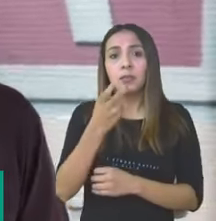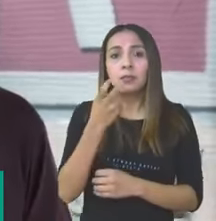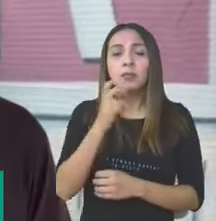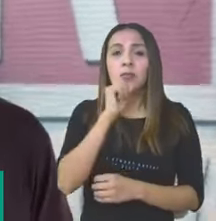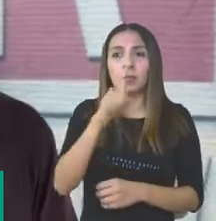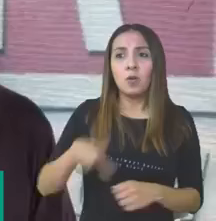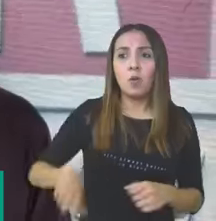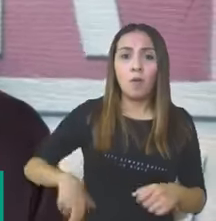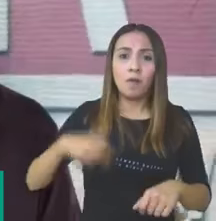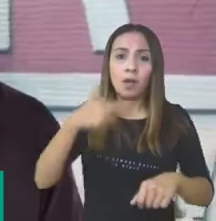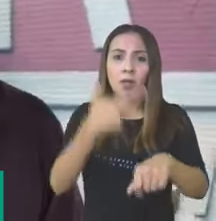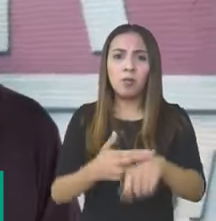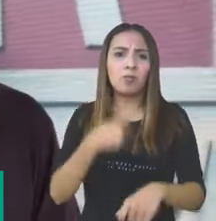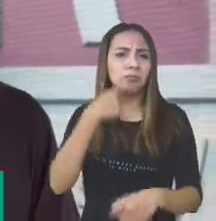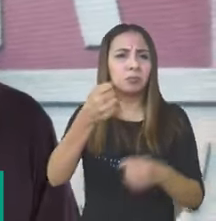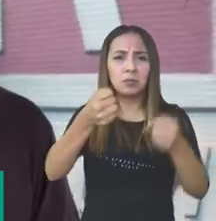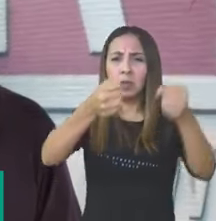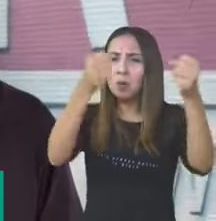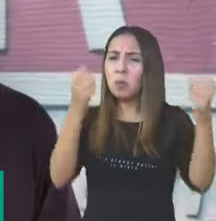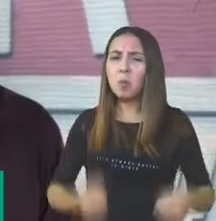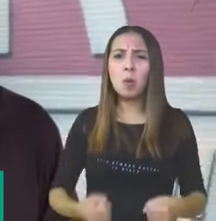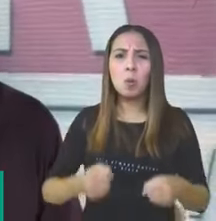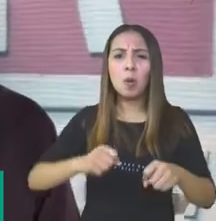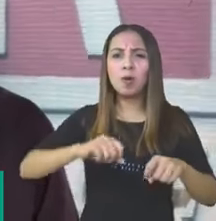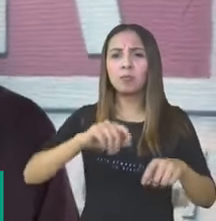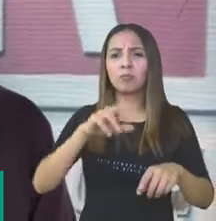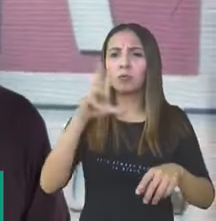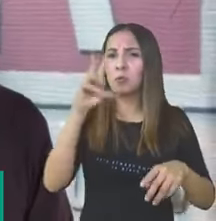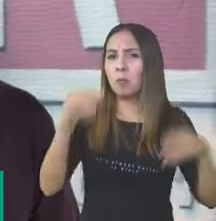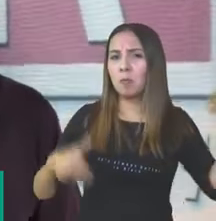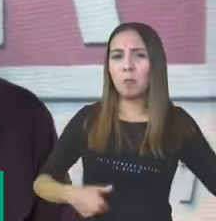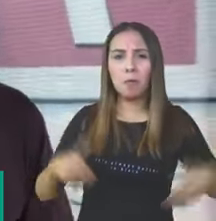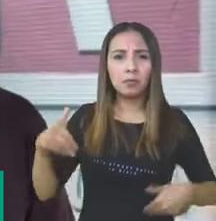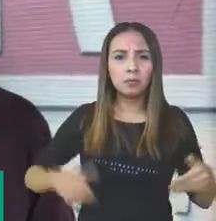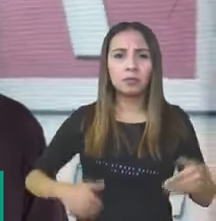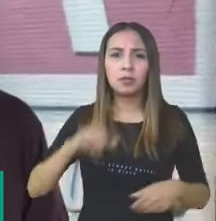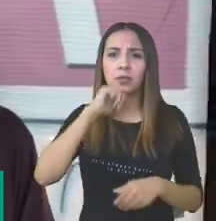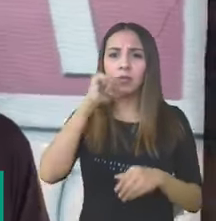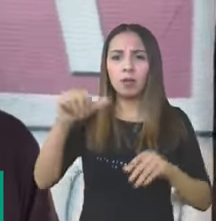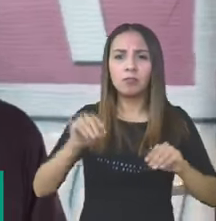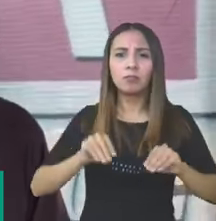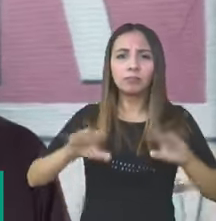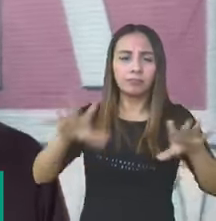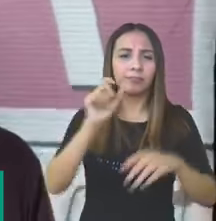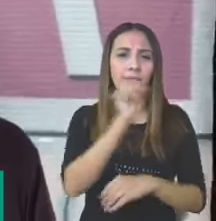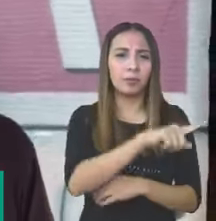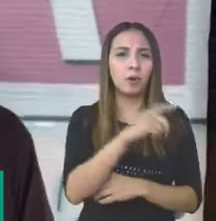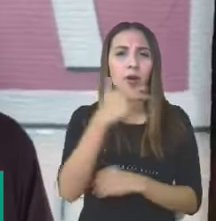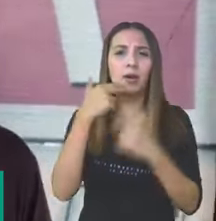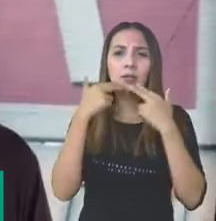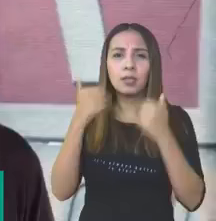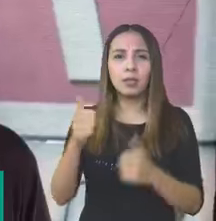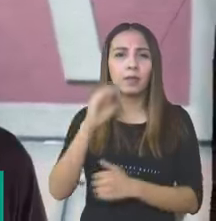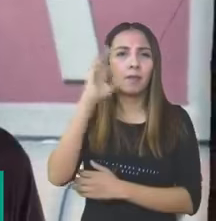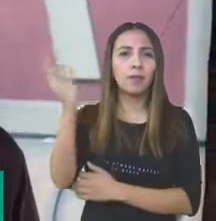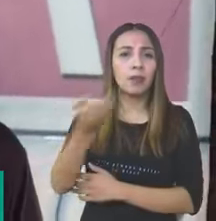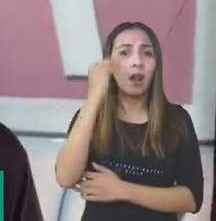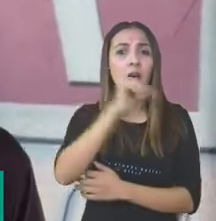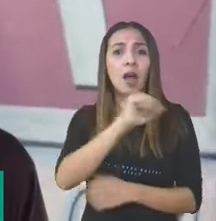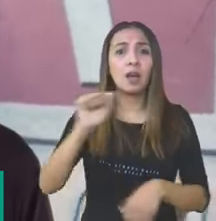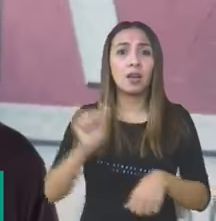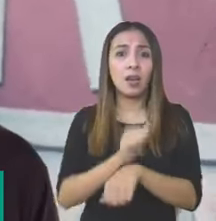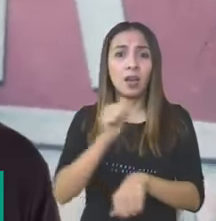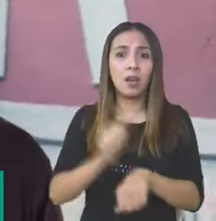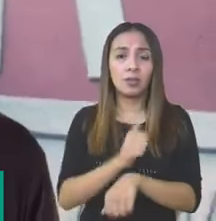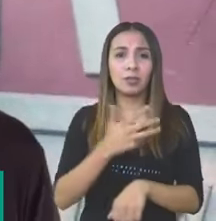gobernador aseguró que no iba a haber molestias por parte de Hacienda Federal a quienes trajeran pues este tipo